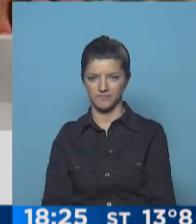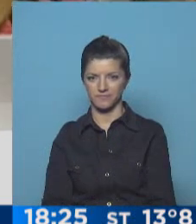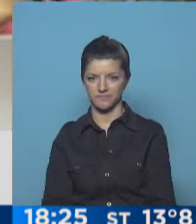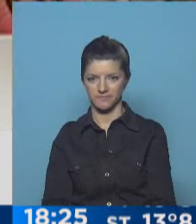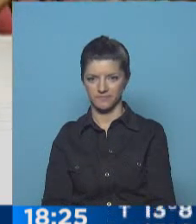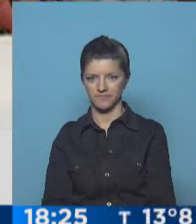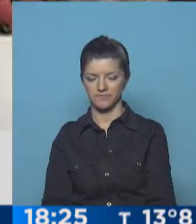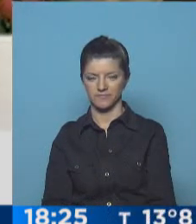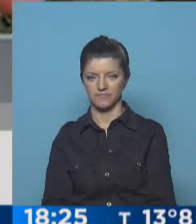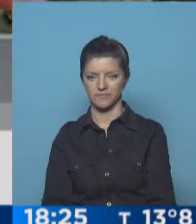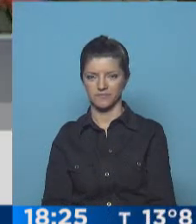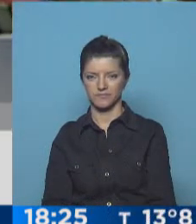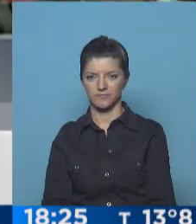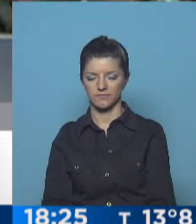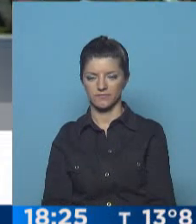Muchas gracias.